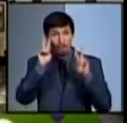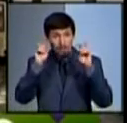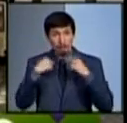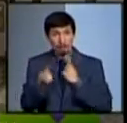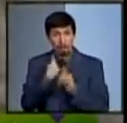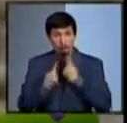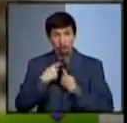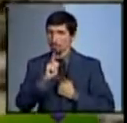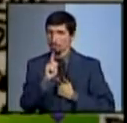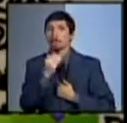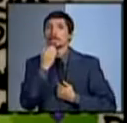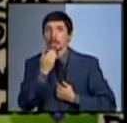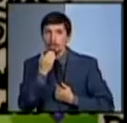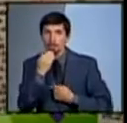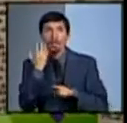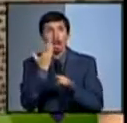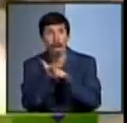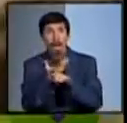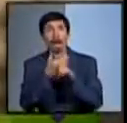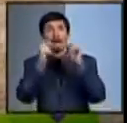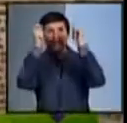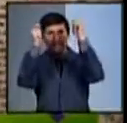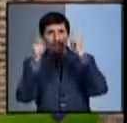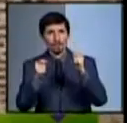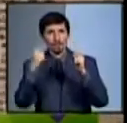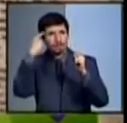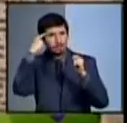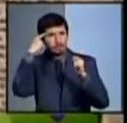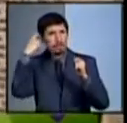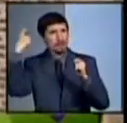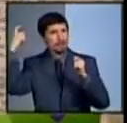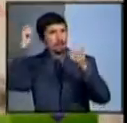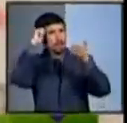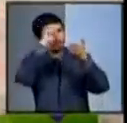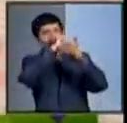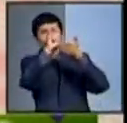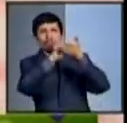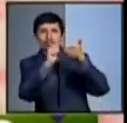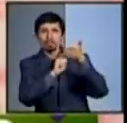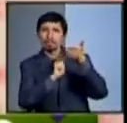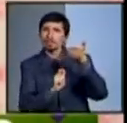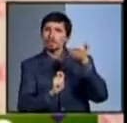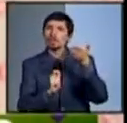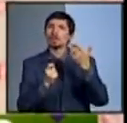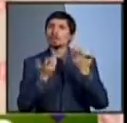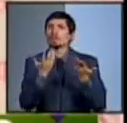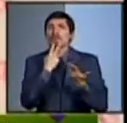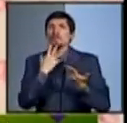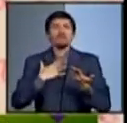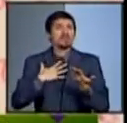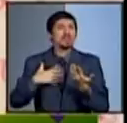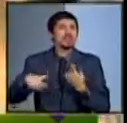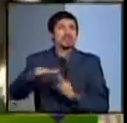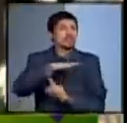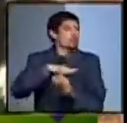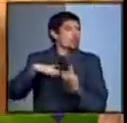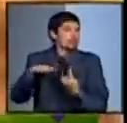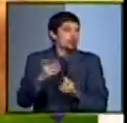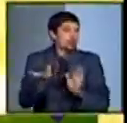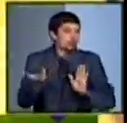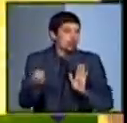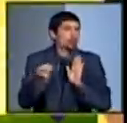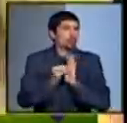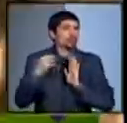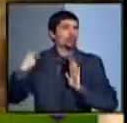lo que le preguntan, también pega papelógrafos con sus pensamientos sobre diferentes situaciones de la vida cotidiana o hechos noticiosos.